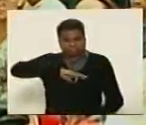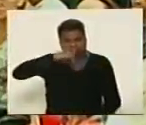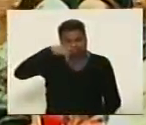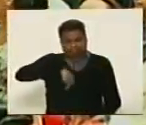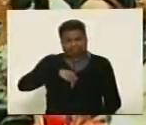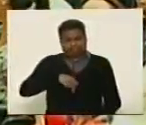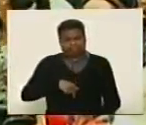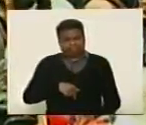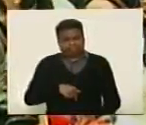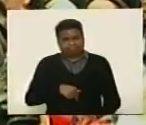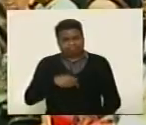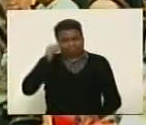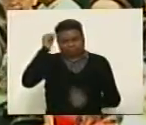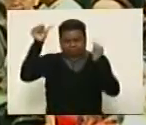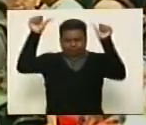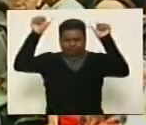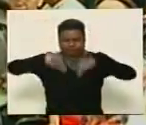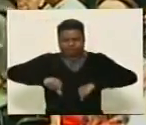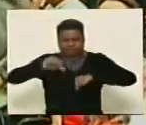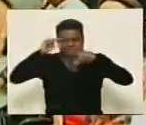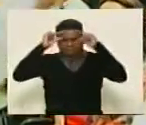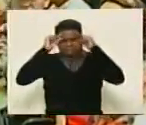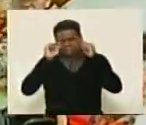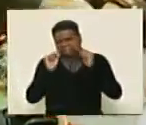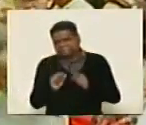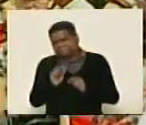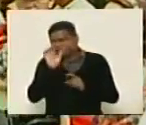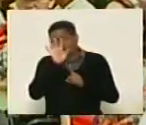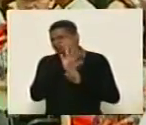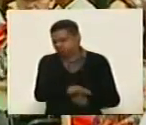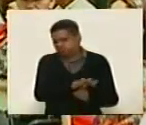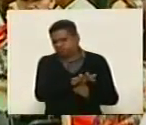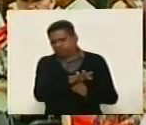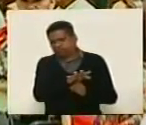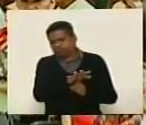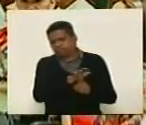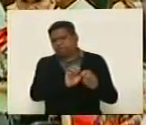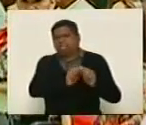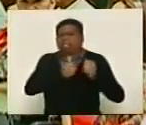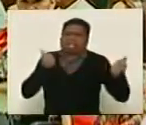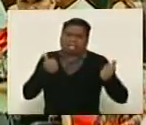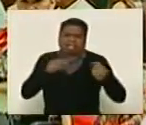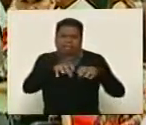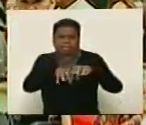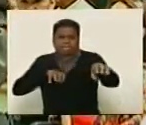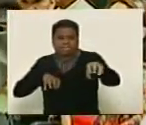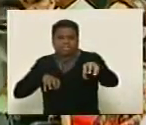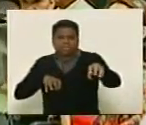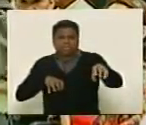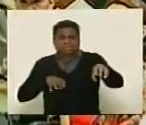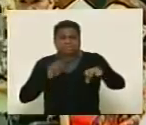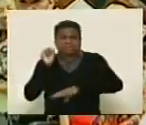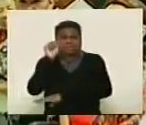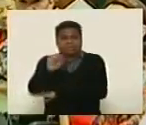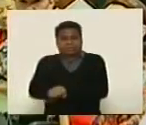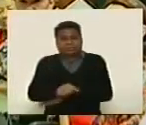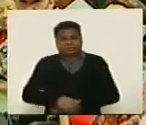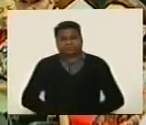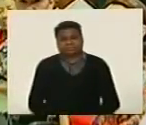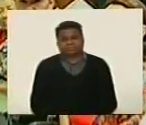por desmoralizarnos, por dividirnos, por derrotarnos en fin de